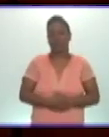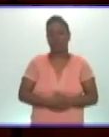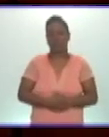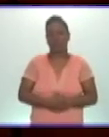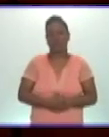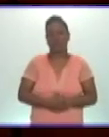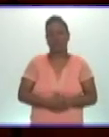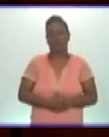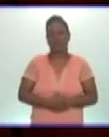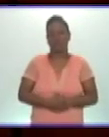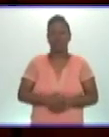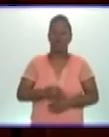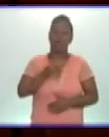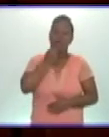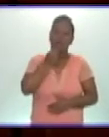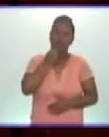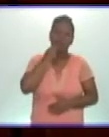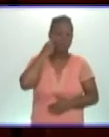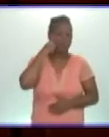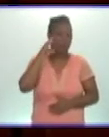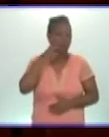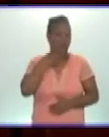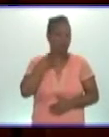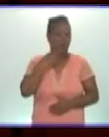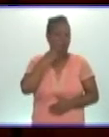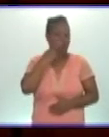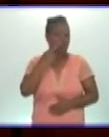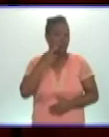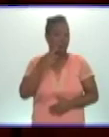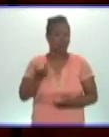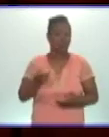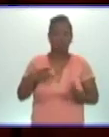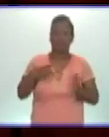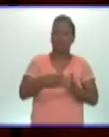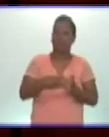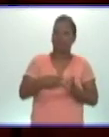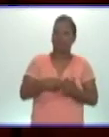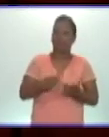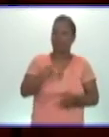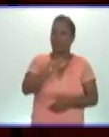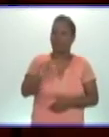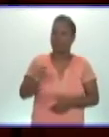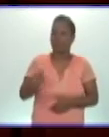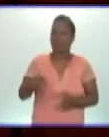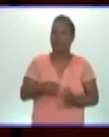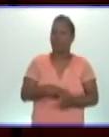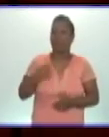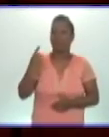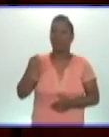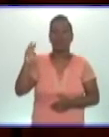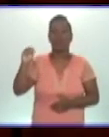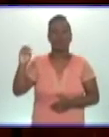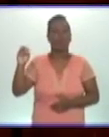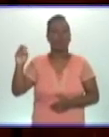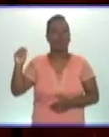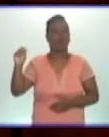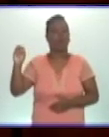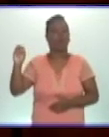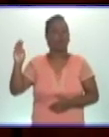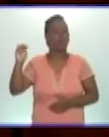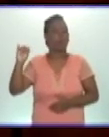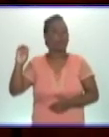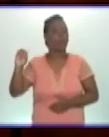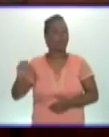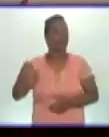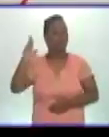Bien, has podido observar el procedimiento para dividir un polinomio entre un monomio. Vamos a recordarlo muy